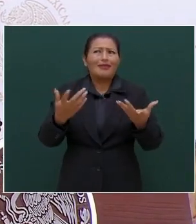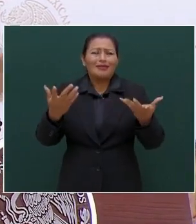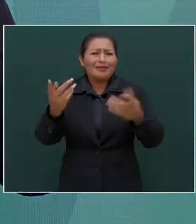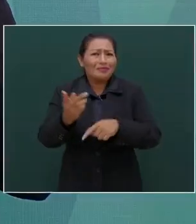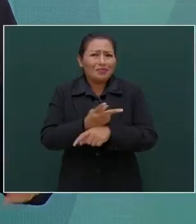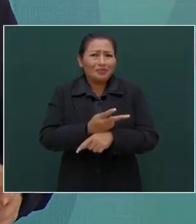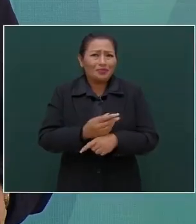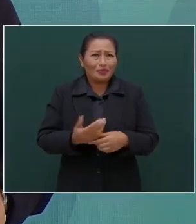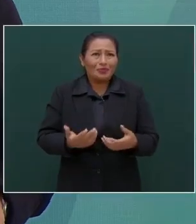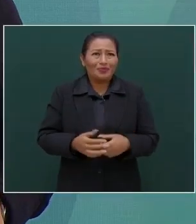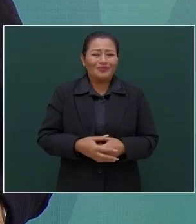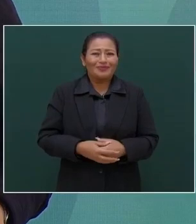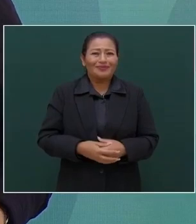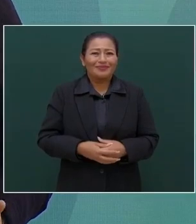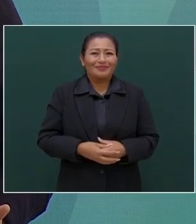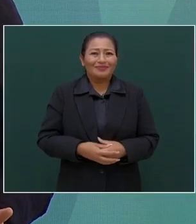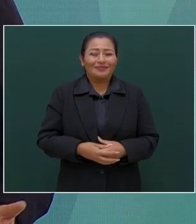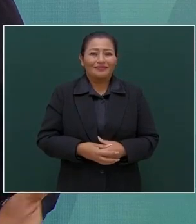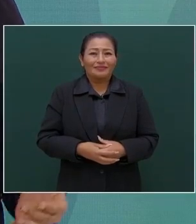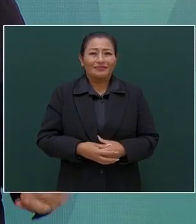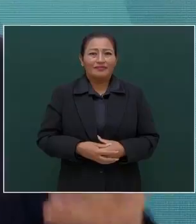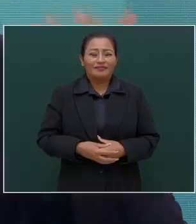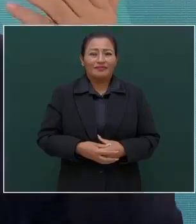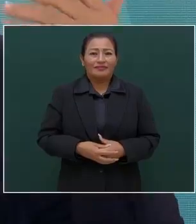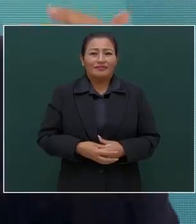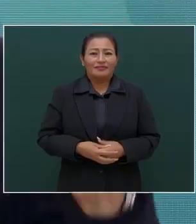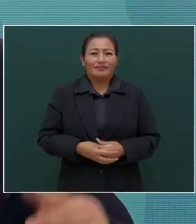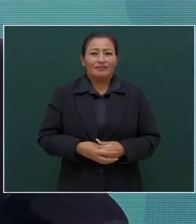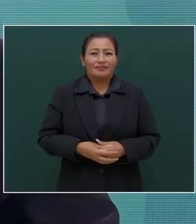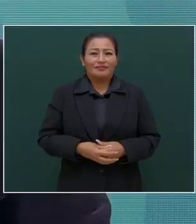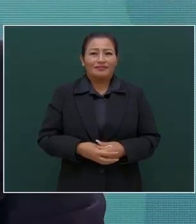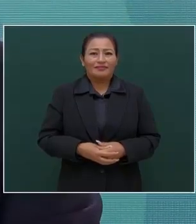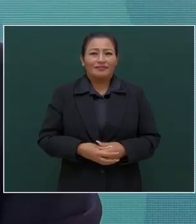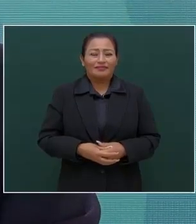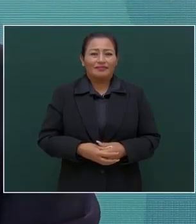como se hacían